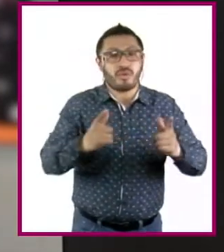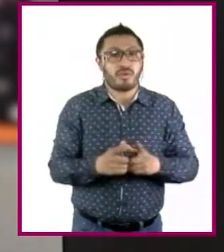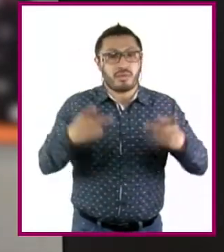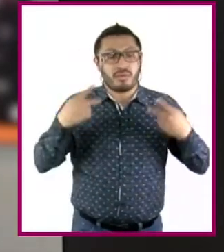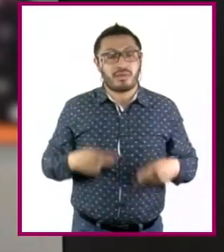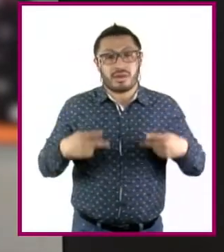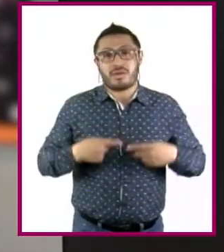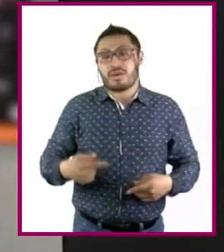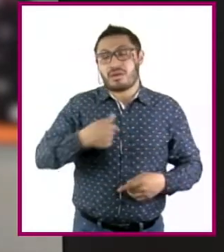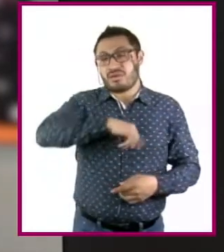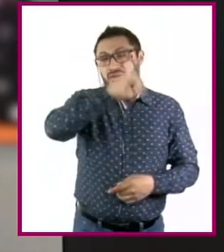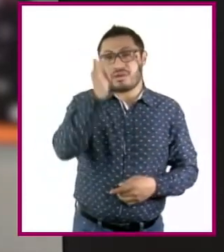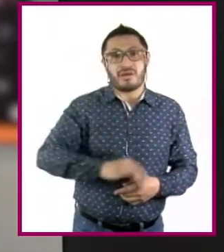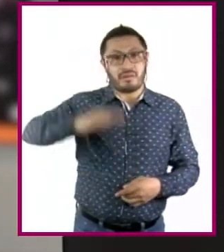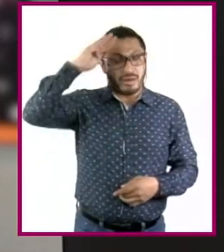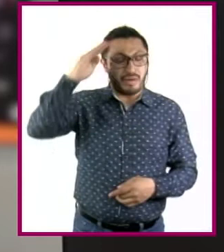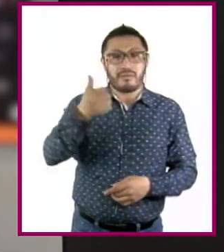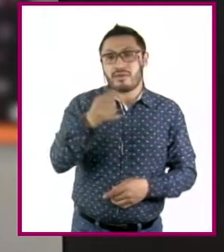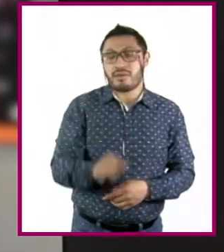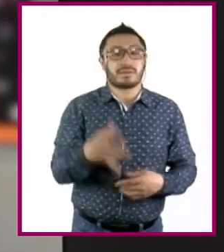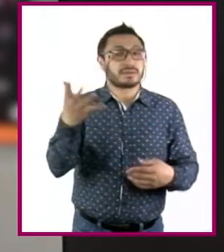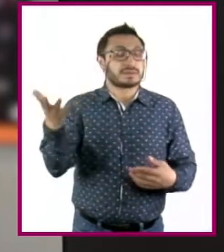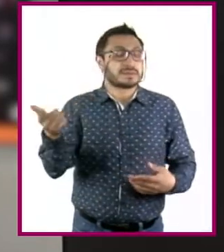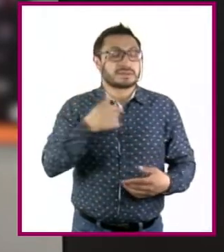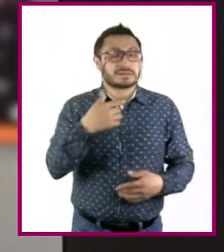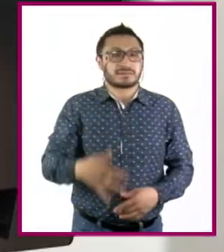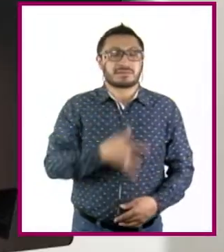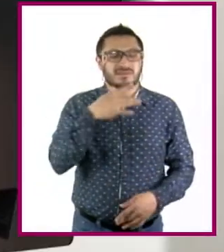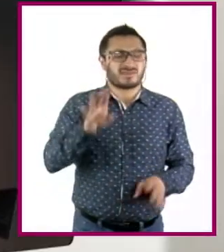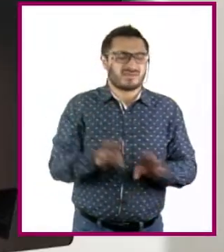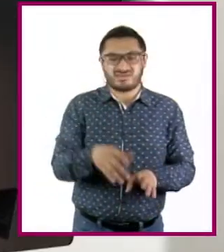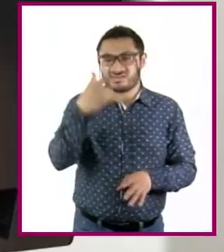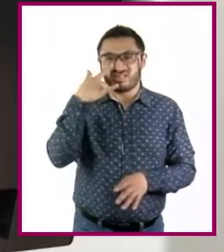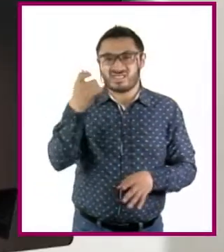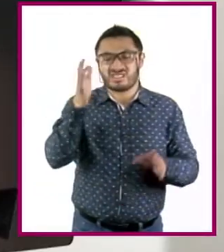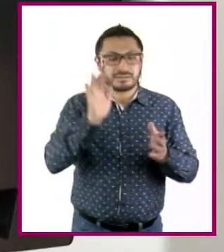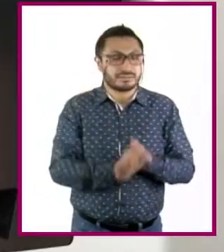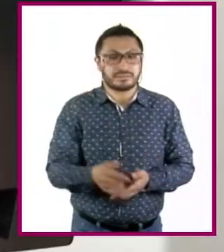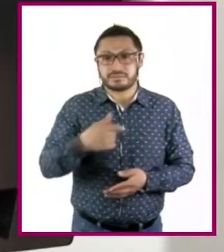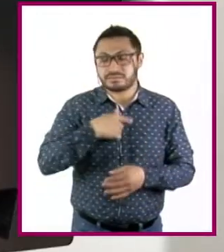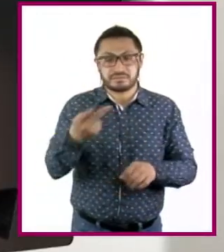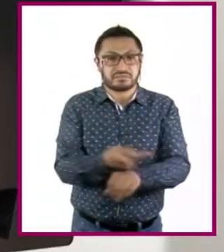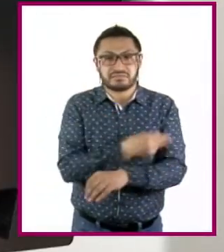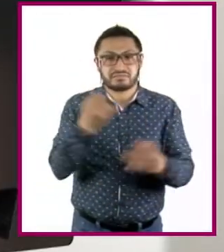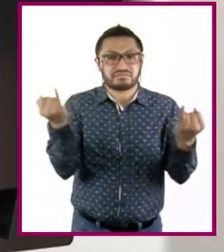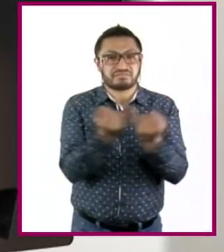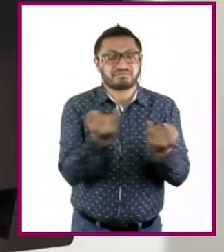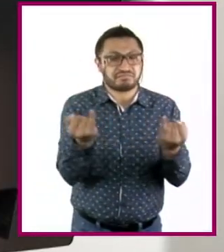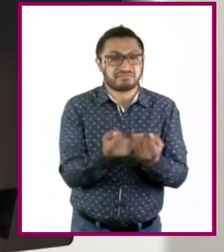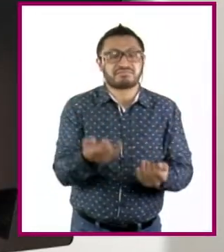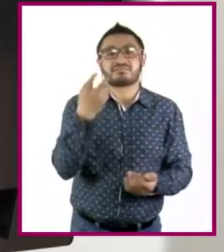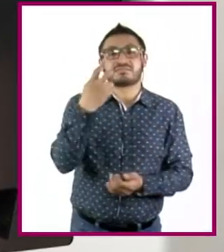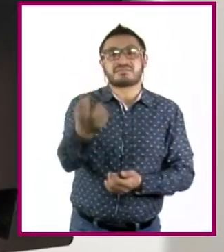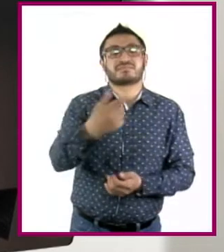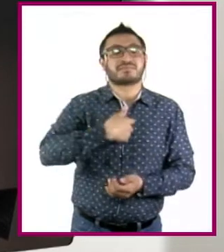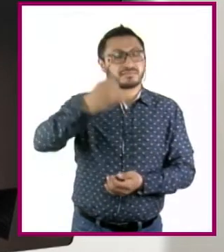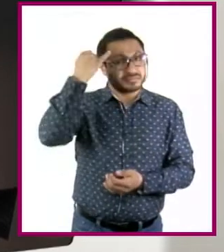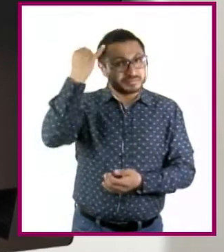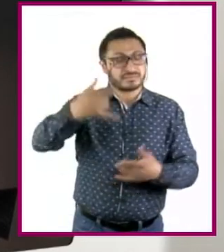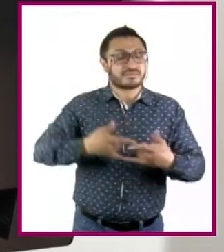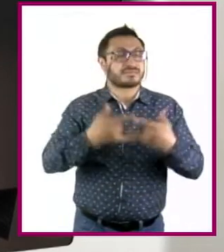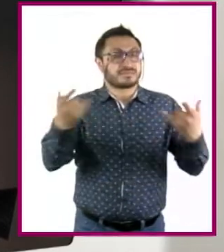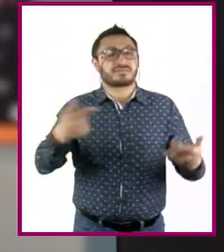había puesto a pensar en eso y me hace sentir incómoda. A mí me pasa lo mismo. Por eso se me ocurrió este cuento